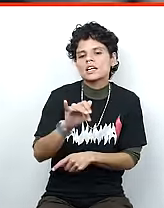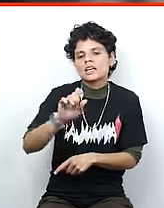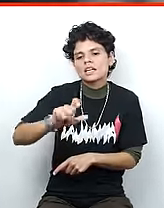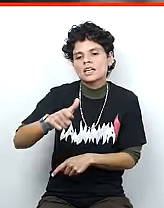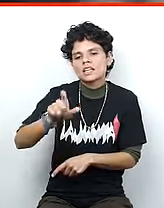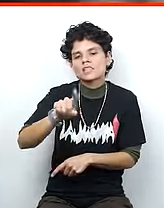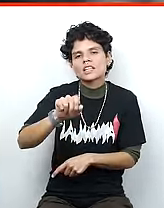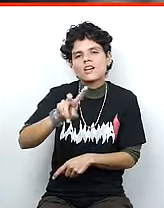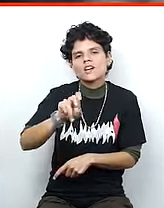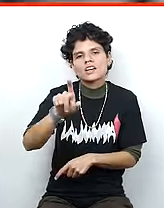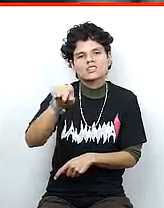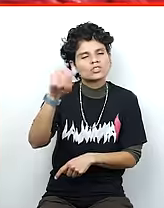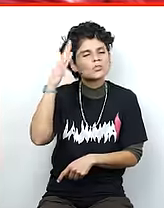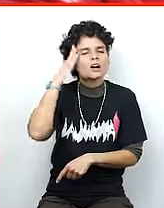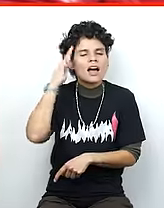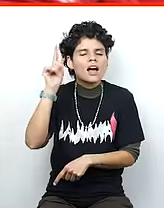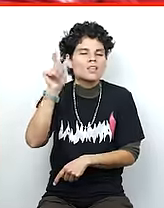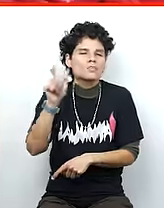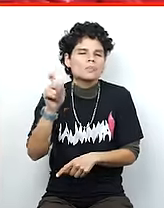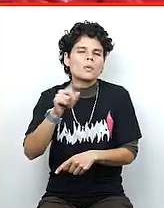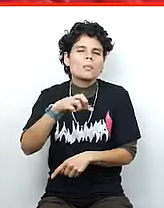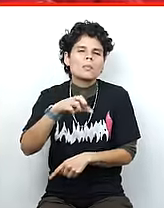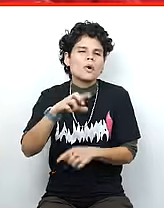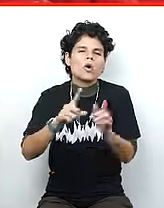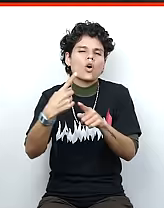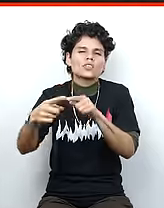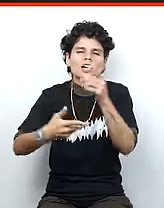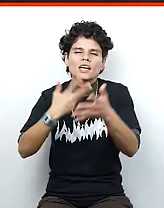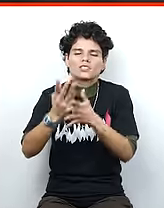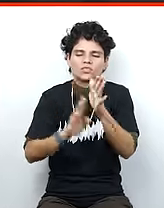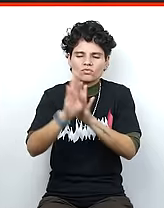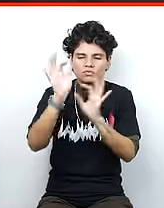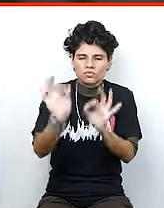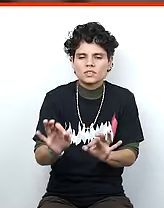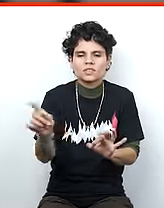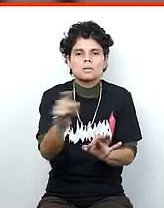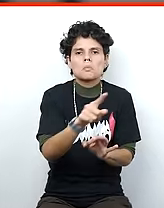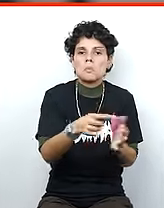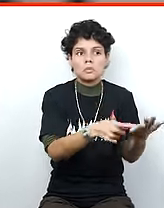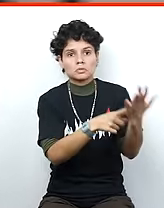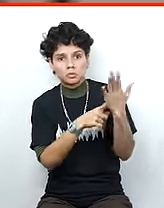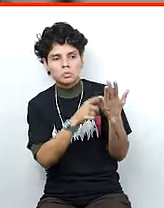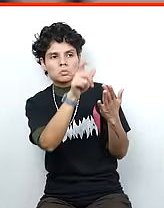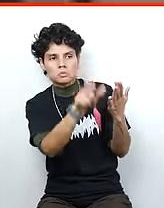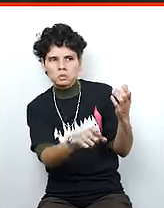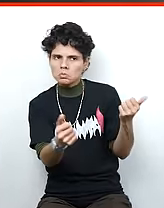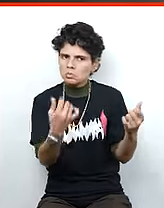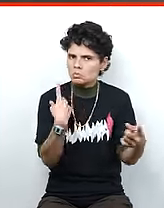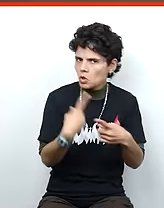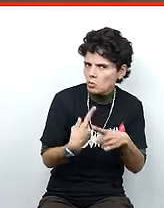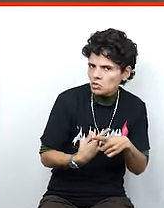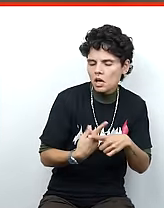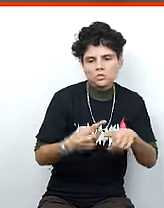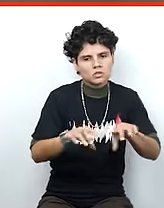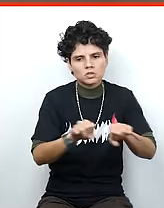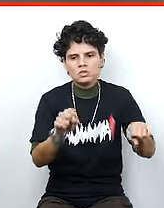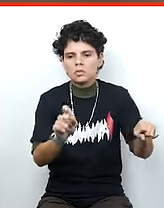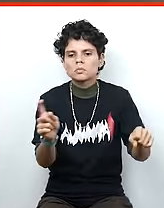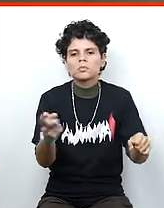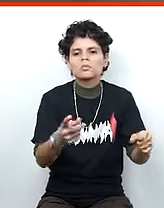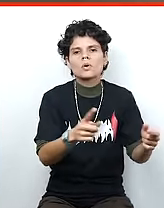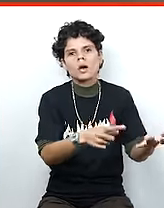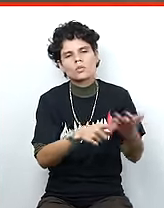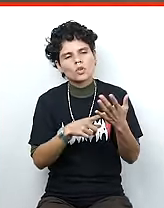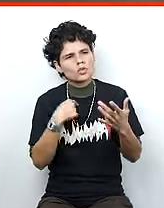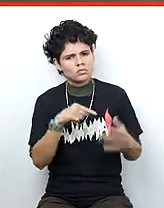tenía pegado a Pantano. Pantano ya lo había escuchado, pero él como persona no lo conocía. Y me dice, mira, hermano, te lo presento. Y hablé pulento con él, todo bacán. Y me dice, mira, pum, me